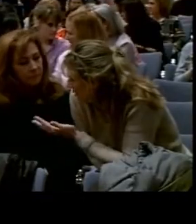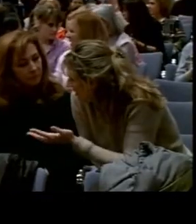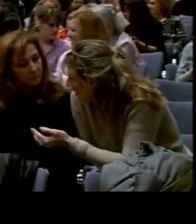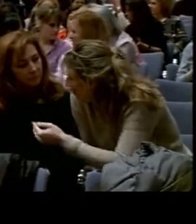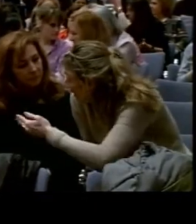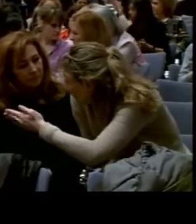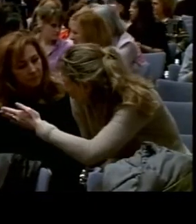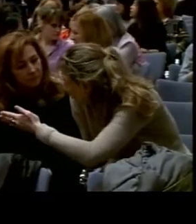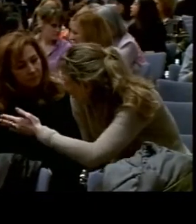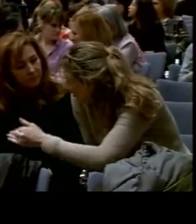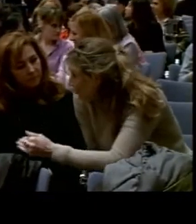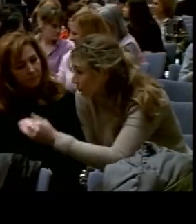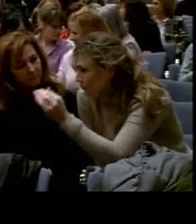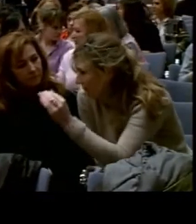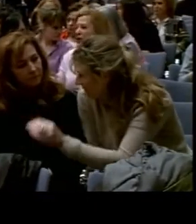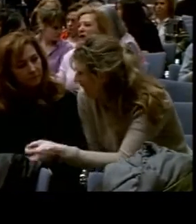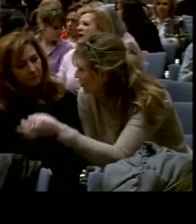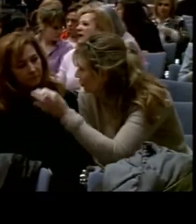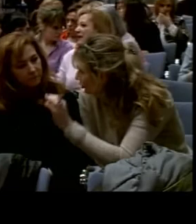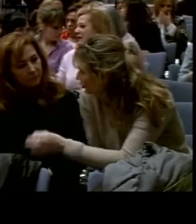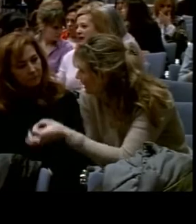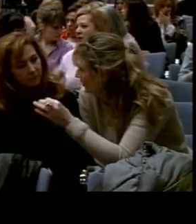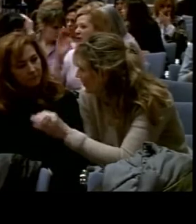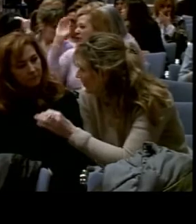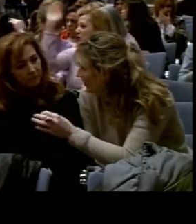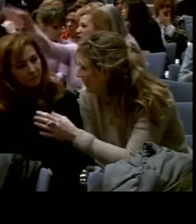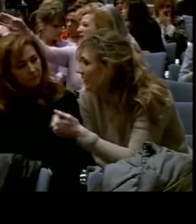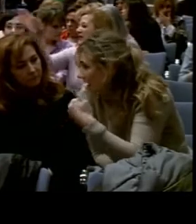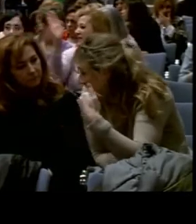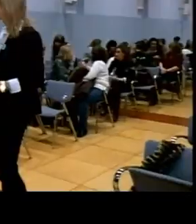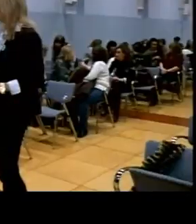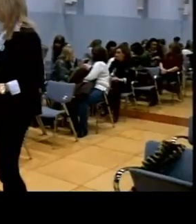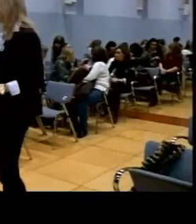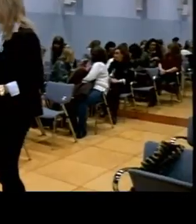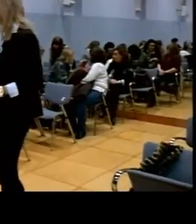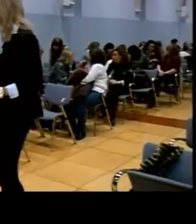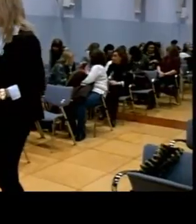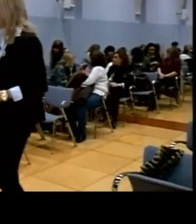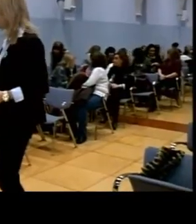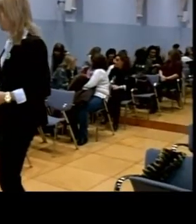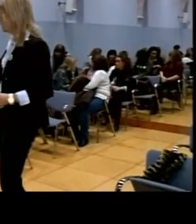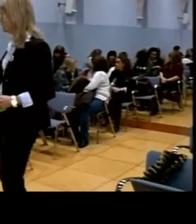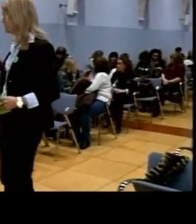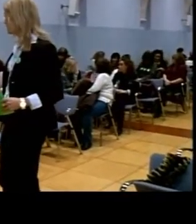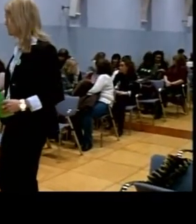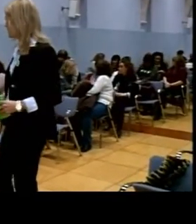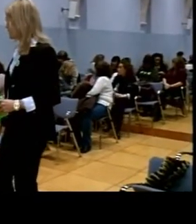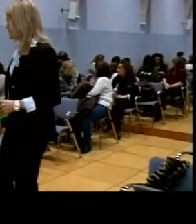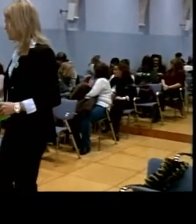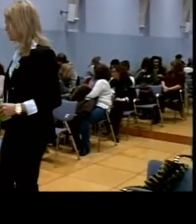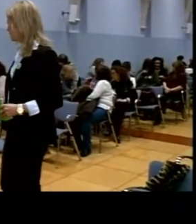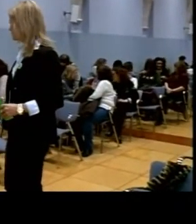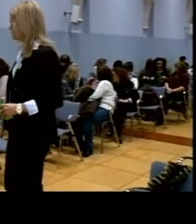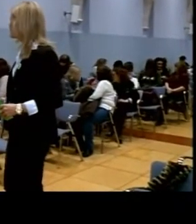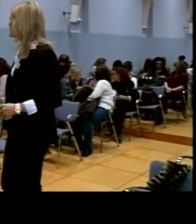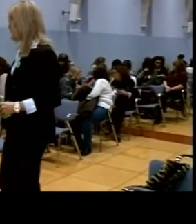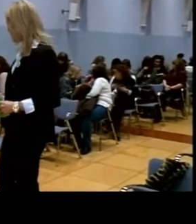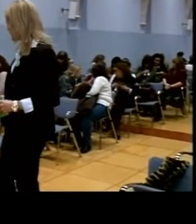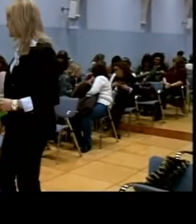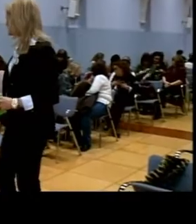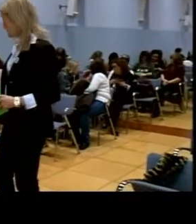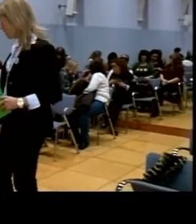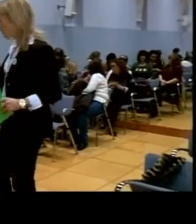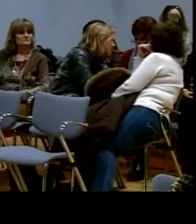proyecto de futuro, además también de conocer cómo está actualmente este colectivo de enfermería. Para ello hablamos con la